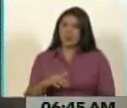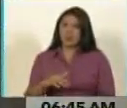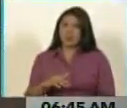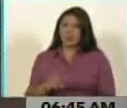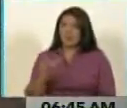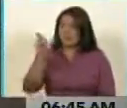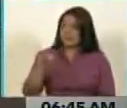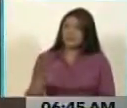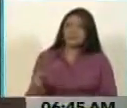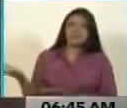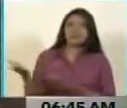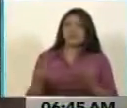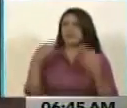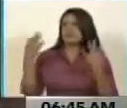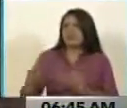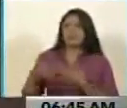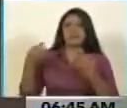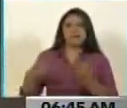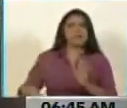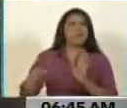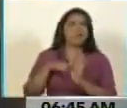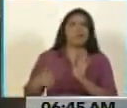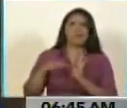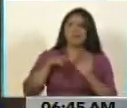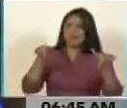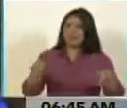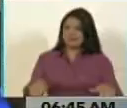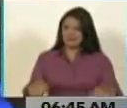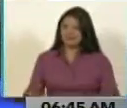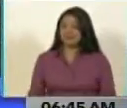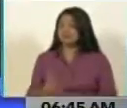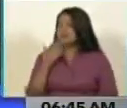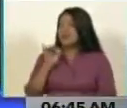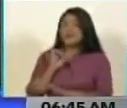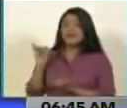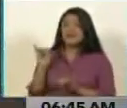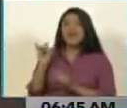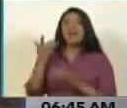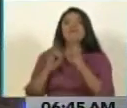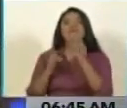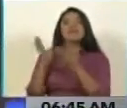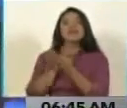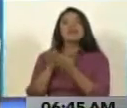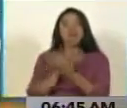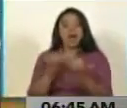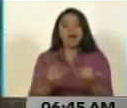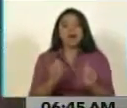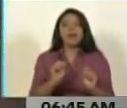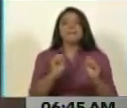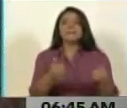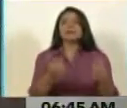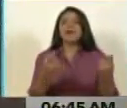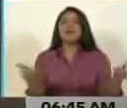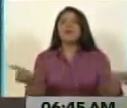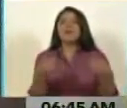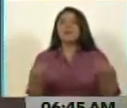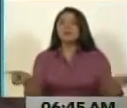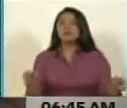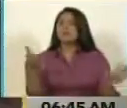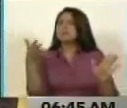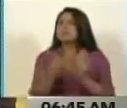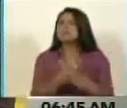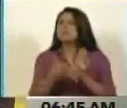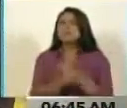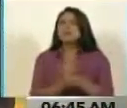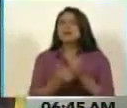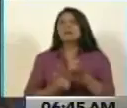un invitado habitual en este espacio. Ministro, acaba de terminar la FinVen. Comienza la Feria Internacional de Música. ¿Realmente qué aporte se le está